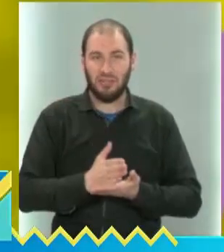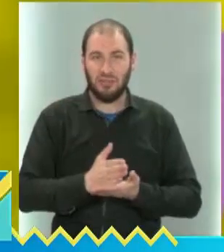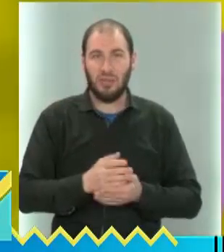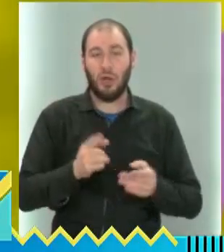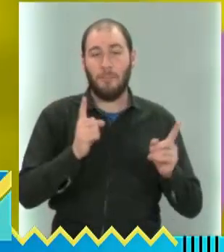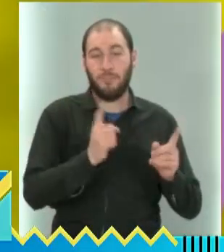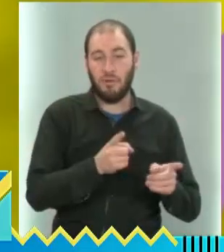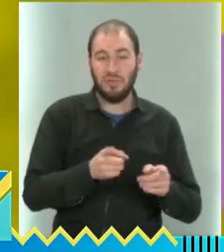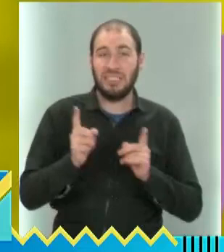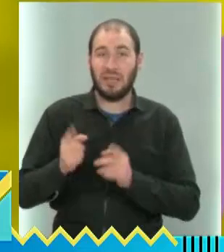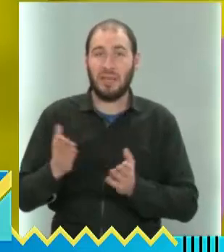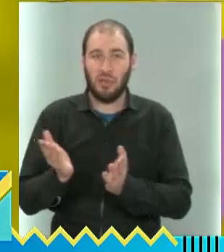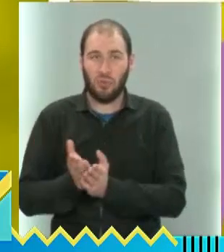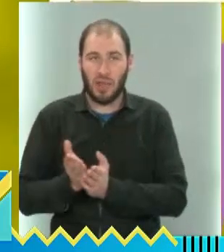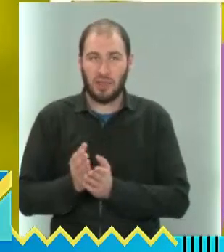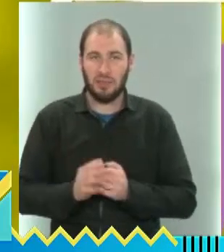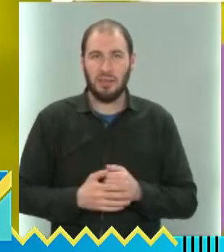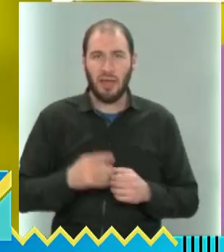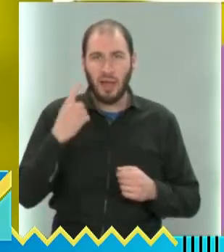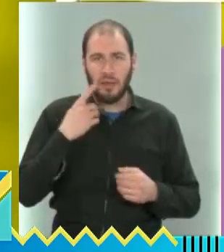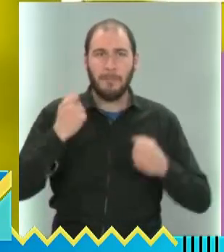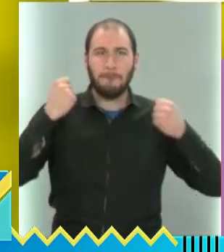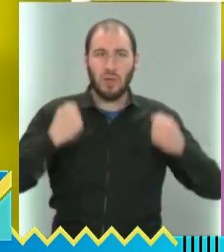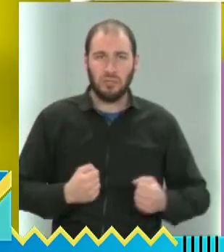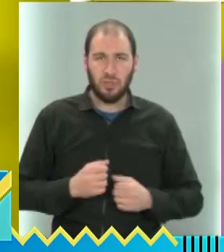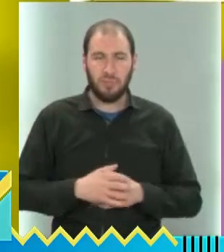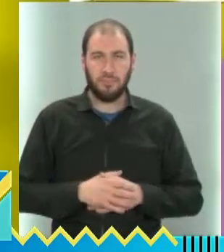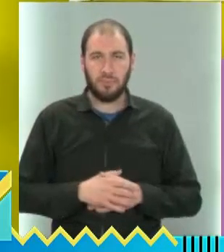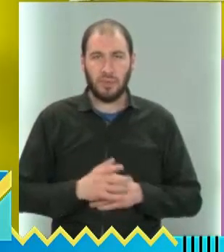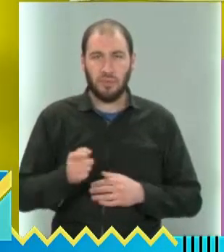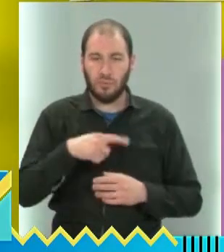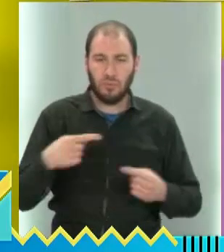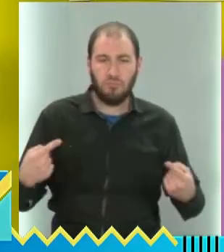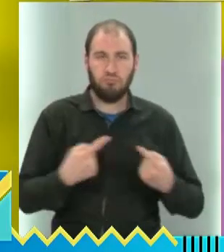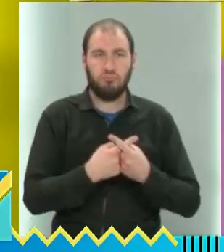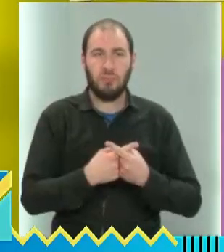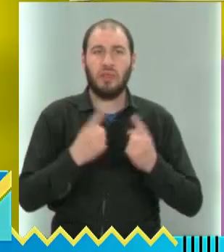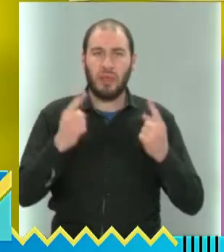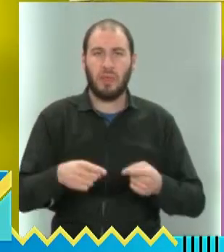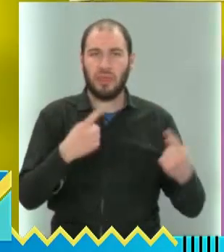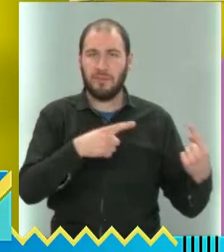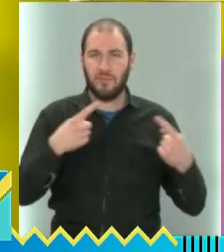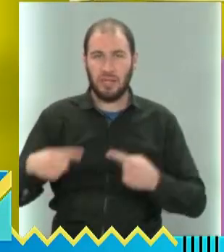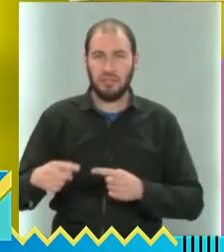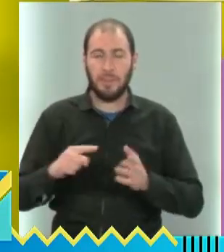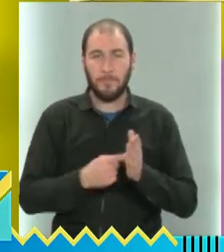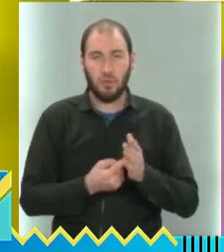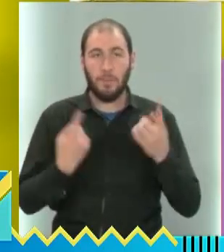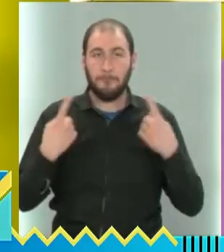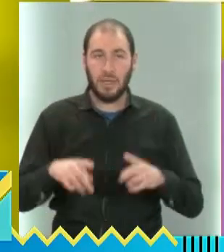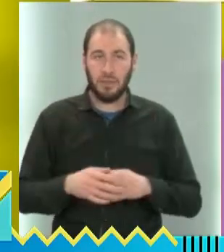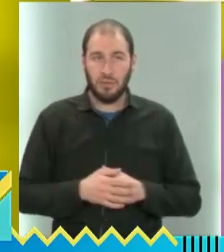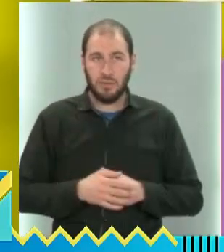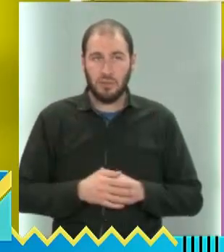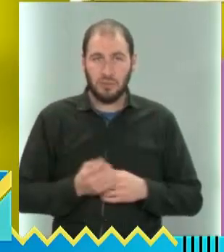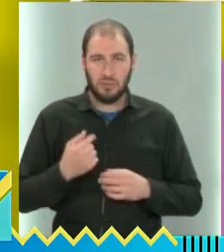para docentes como para estudiantes, viendo posiciones que se encuentran y que también se diferencian en ciertos puntos, pero que, por